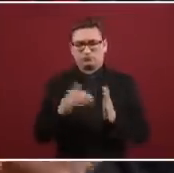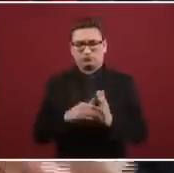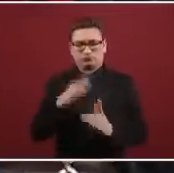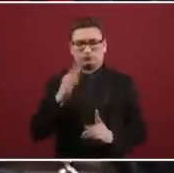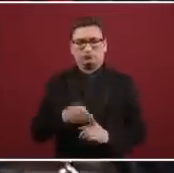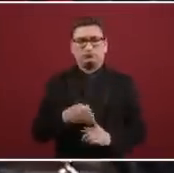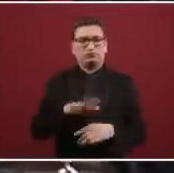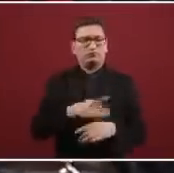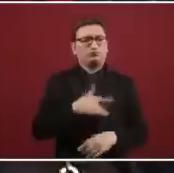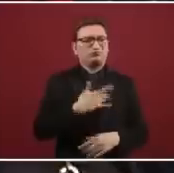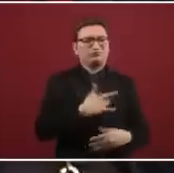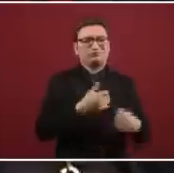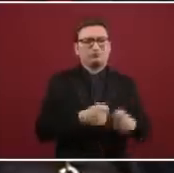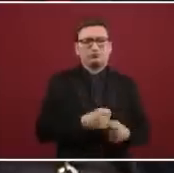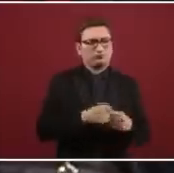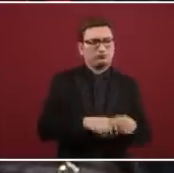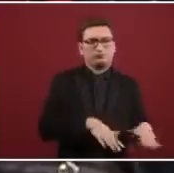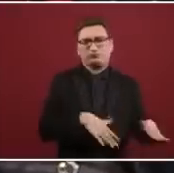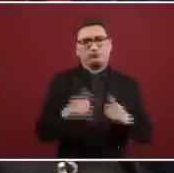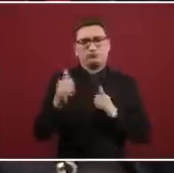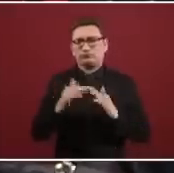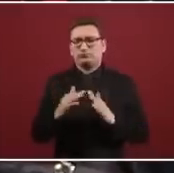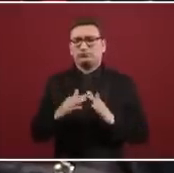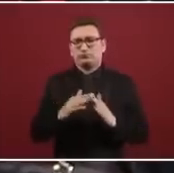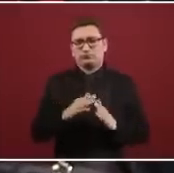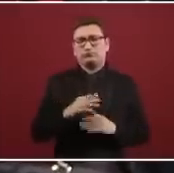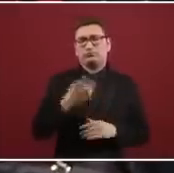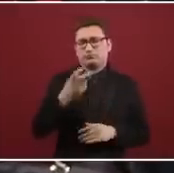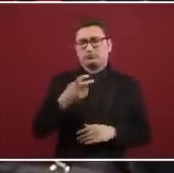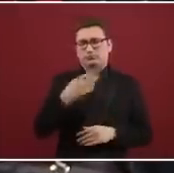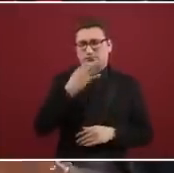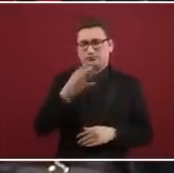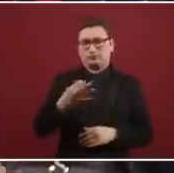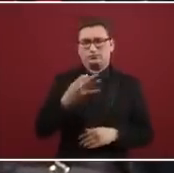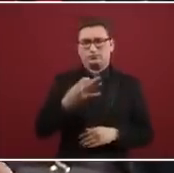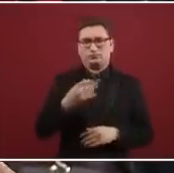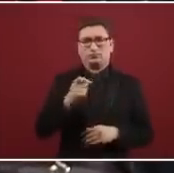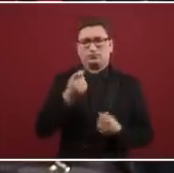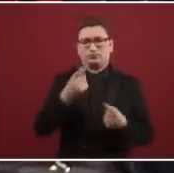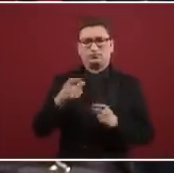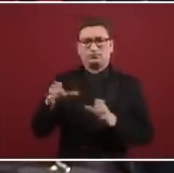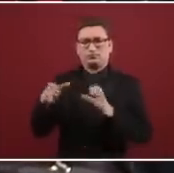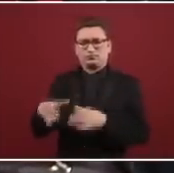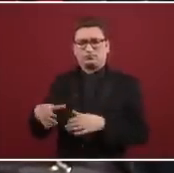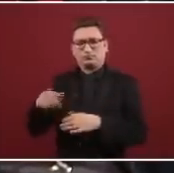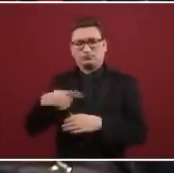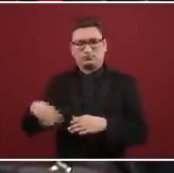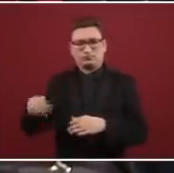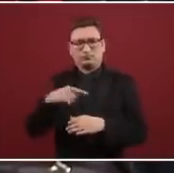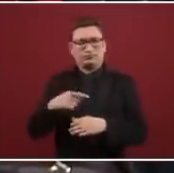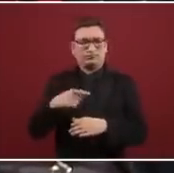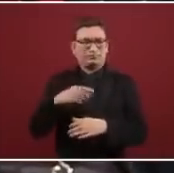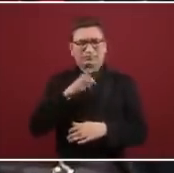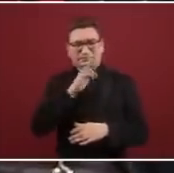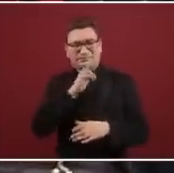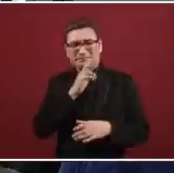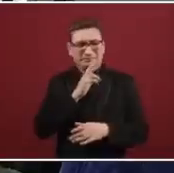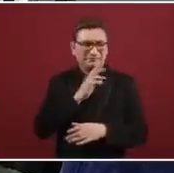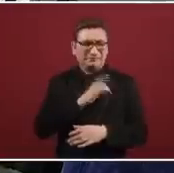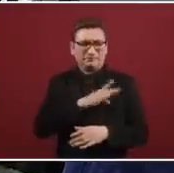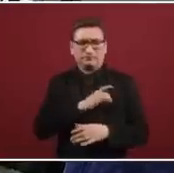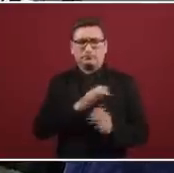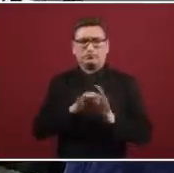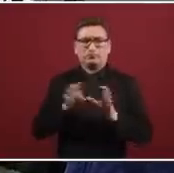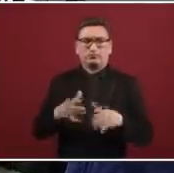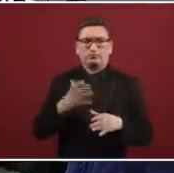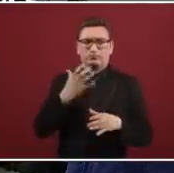por inseguridad. Quisiera comentarle que en este momento hay comunidades completas amenazadas, la comunidad judía,